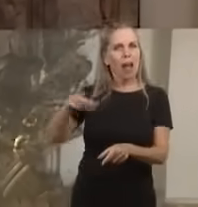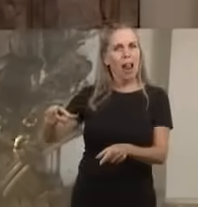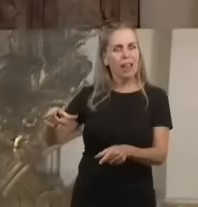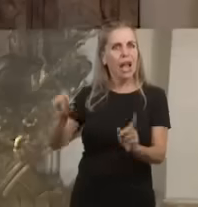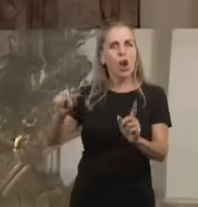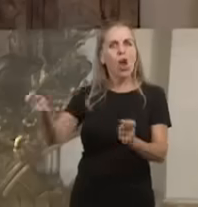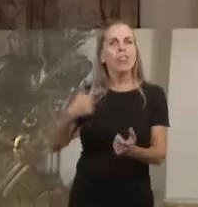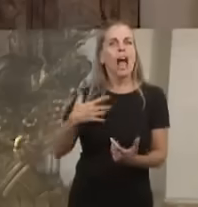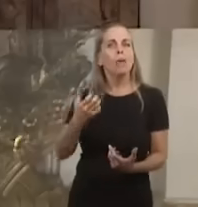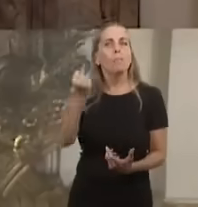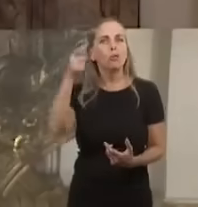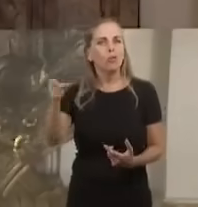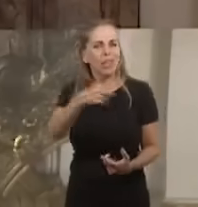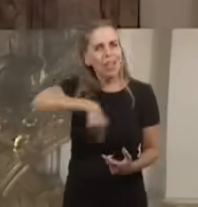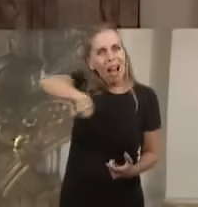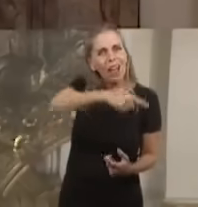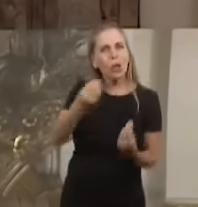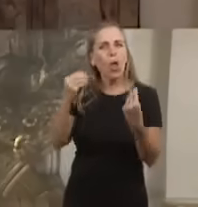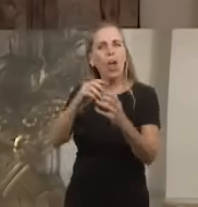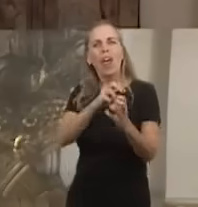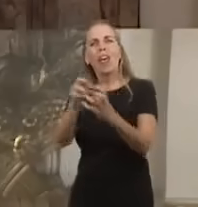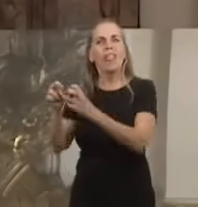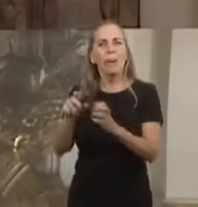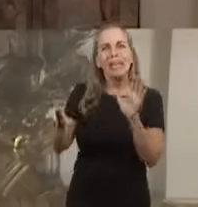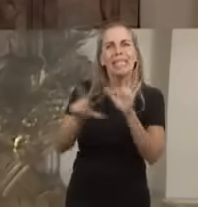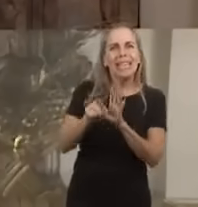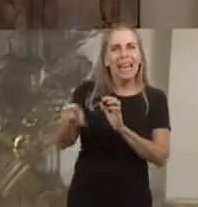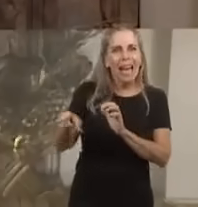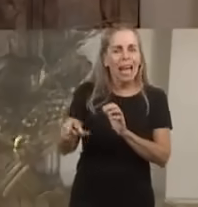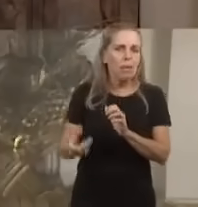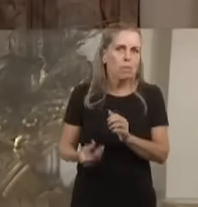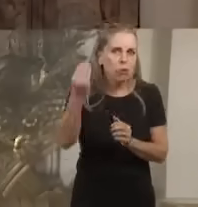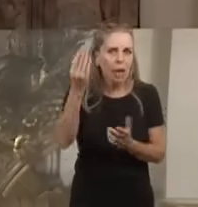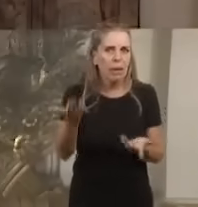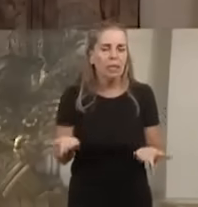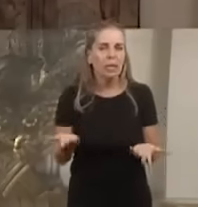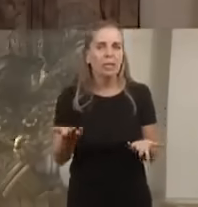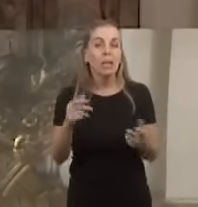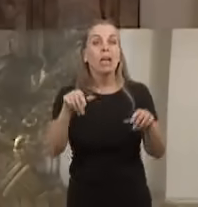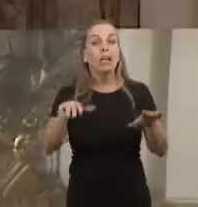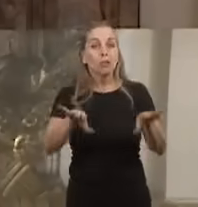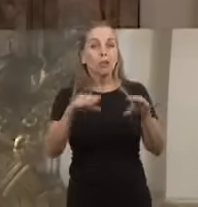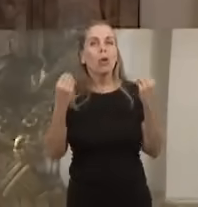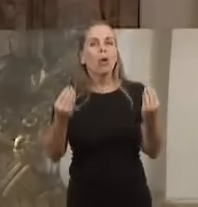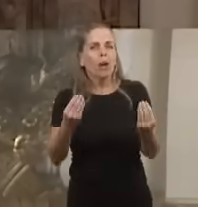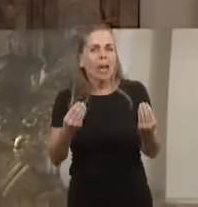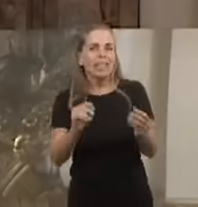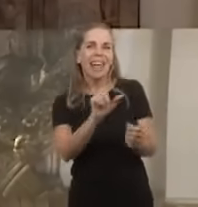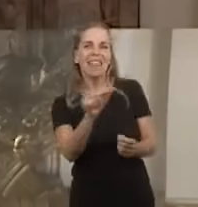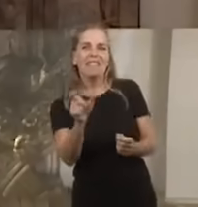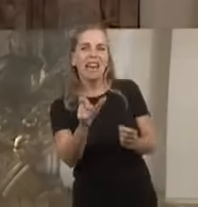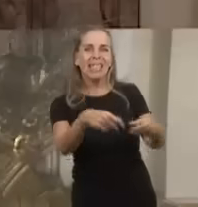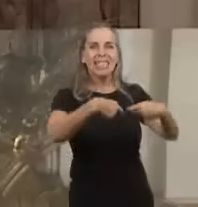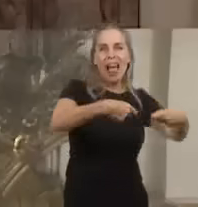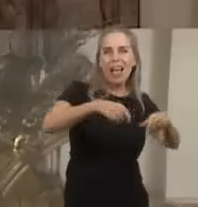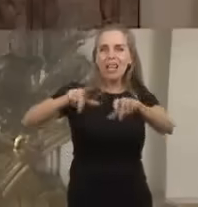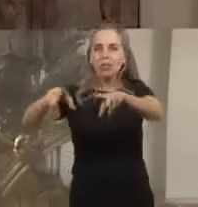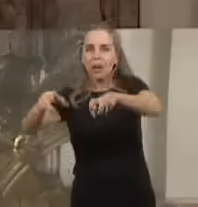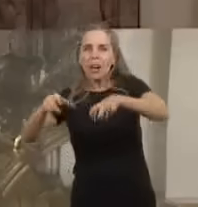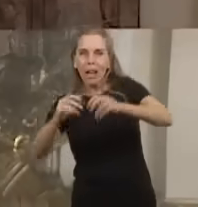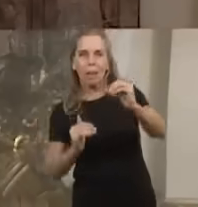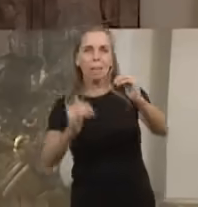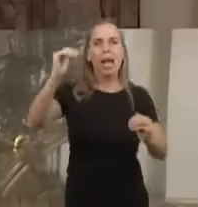herramientas con las que todos los administraciones pasadas contaron este resultado fiscal no es solo un número en una tabla del Ministerio